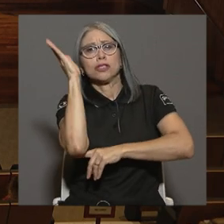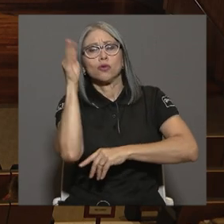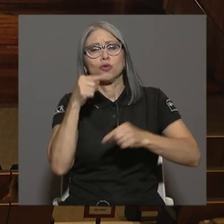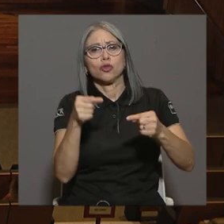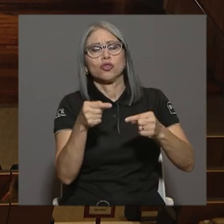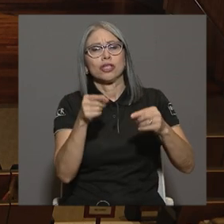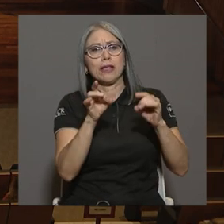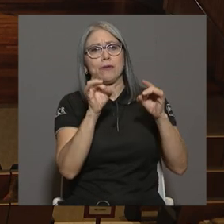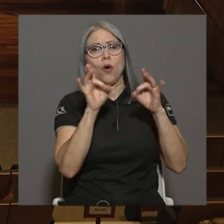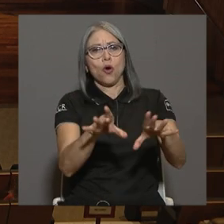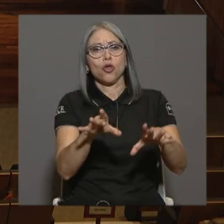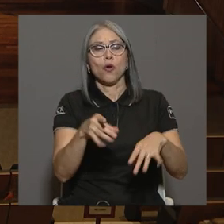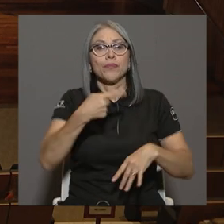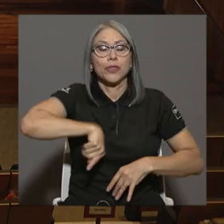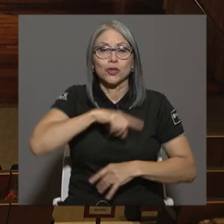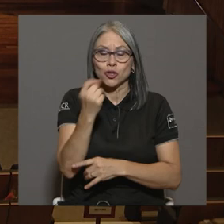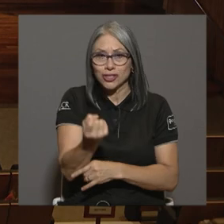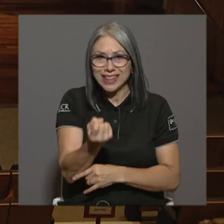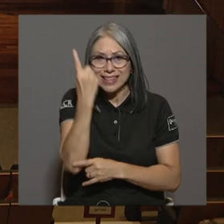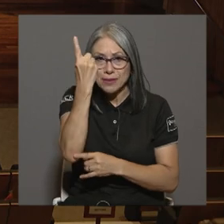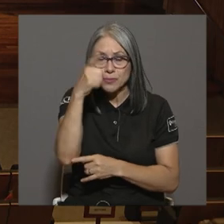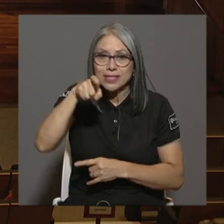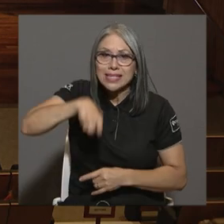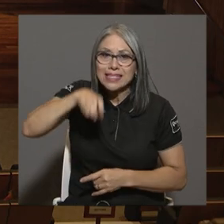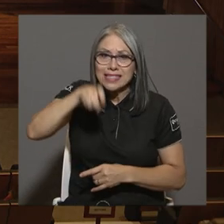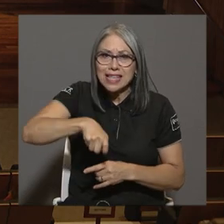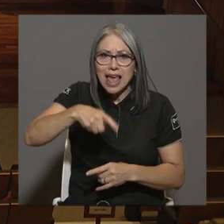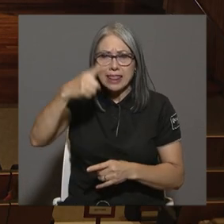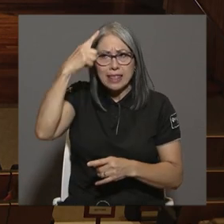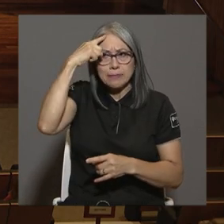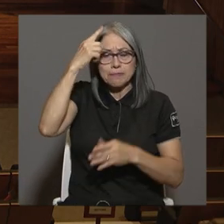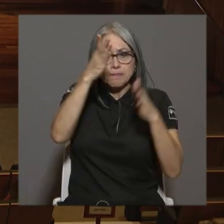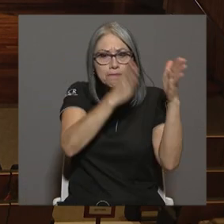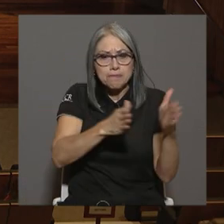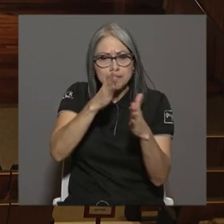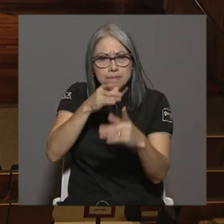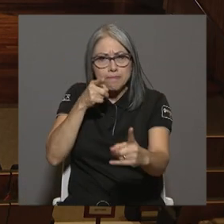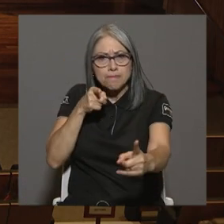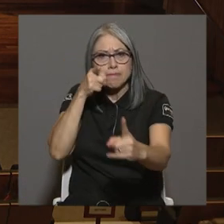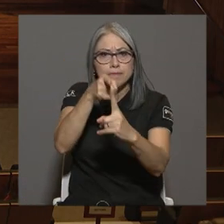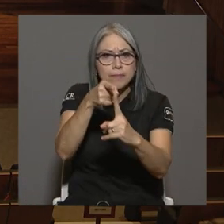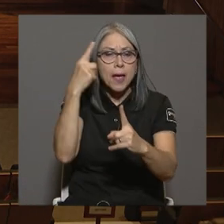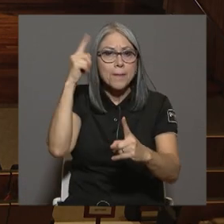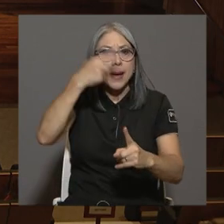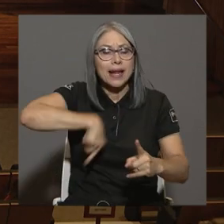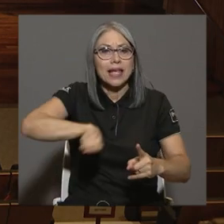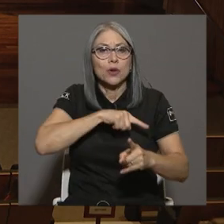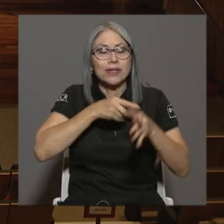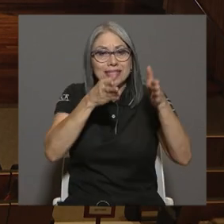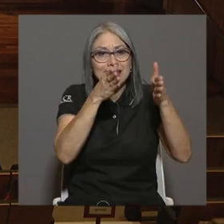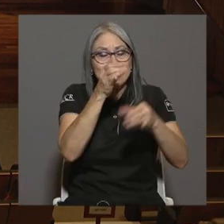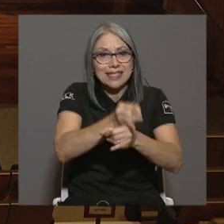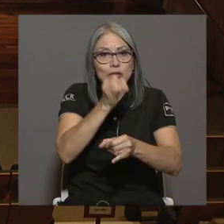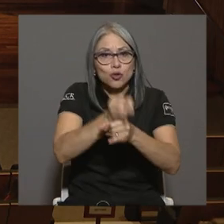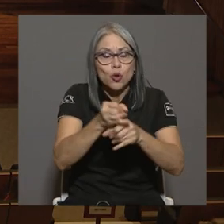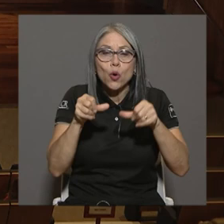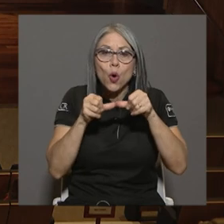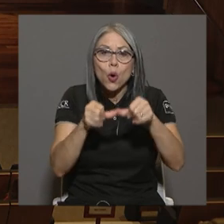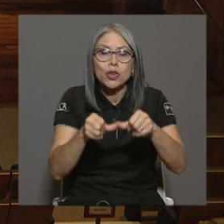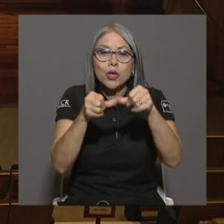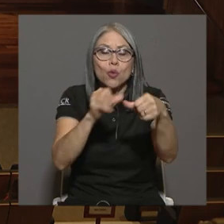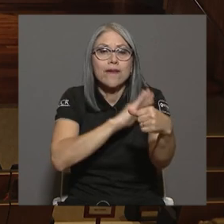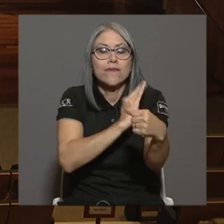Comprendimos la necesidad de trazar una ruta para que nuestra institución continúe fortaleciéndose y para